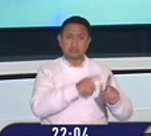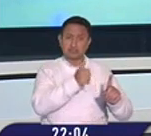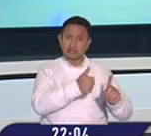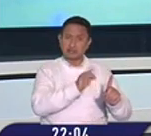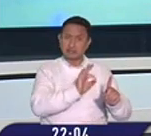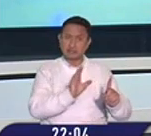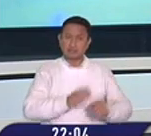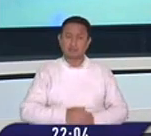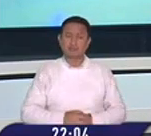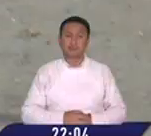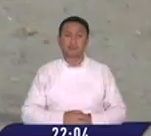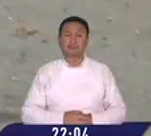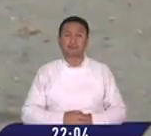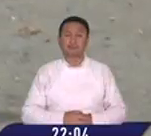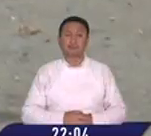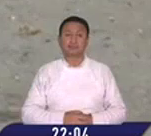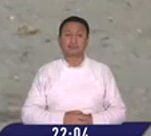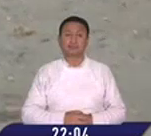bien.